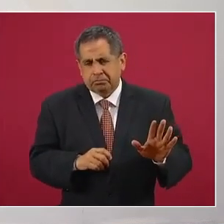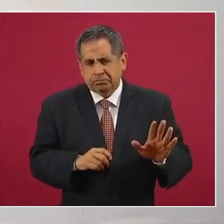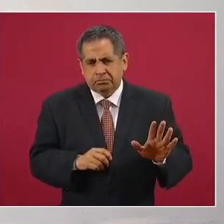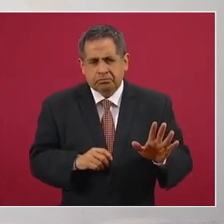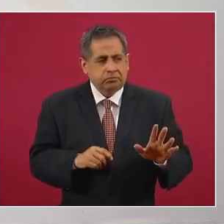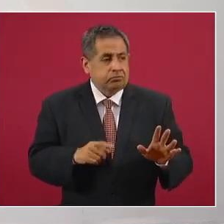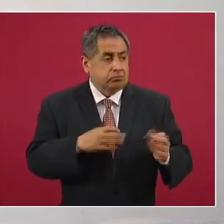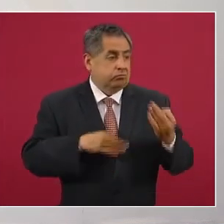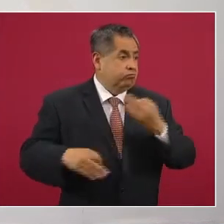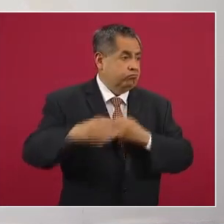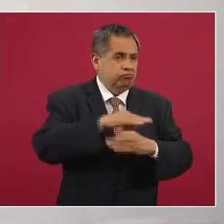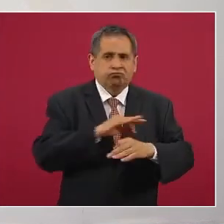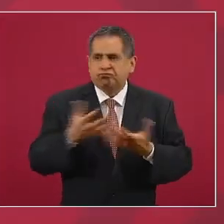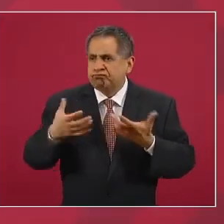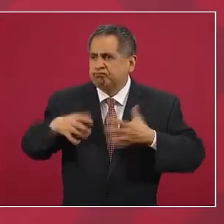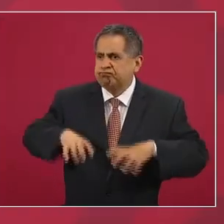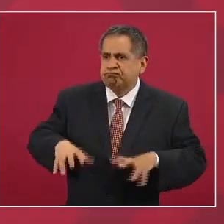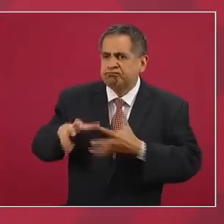voraces.